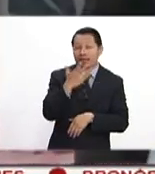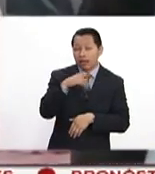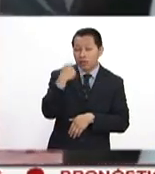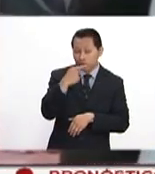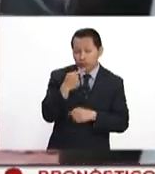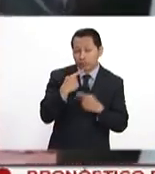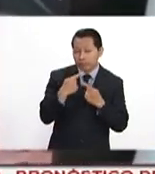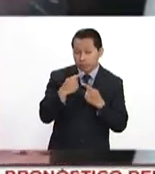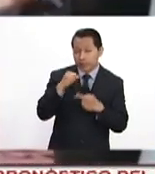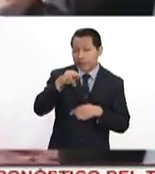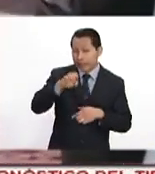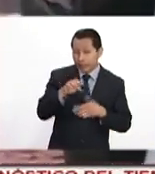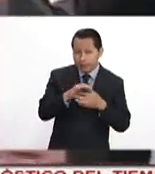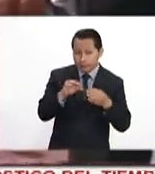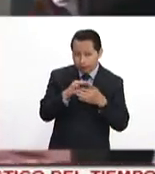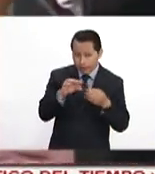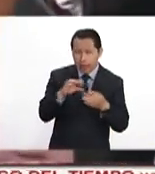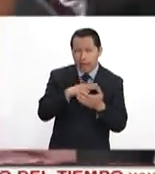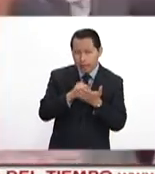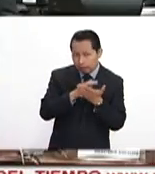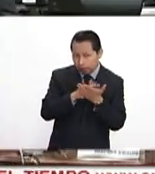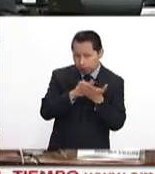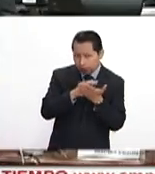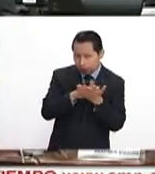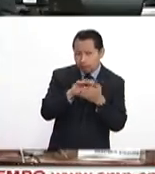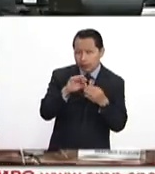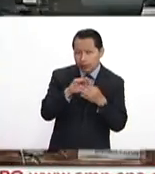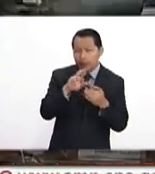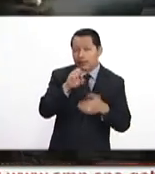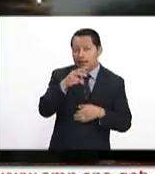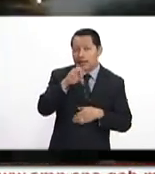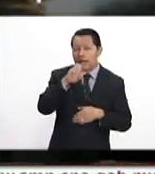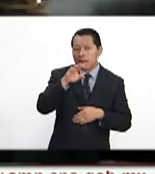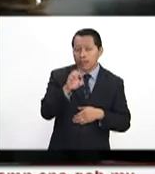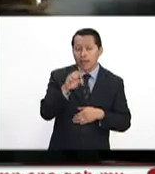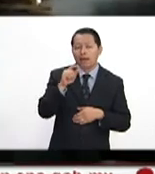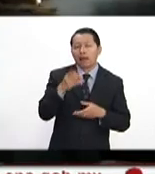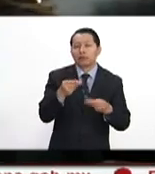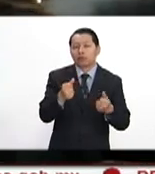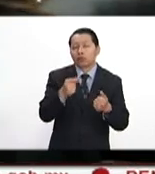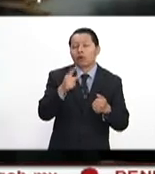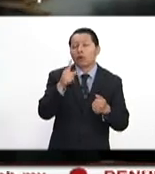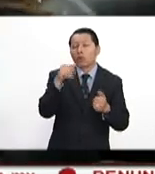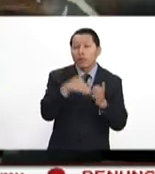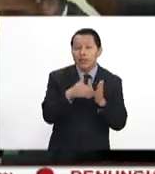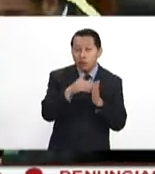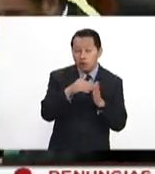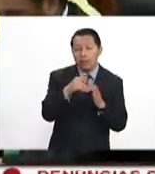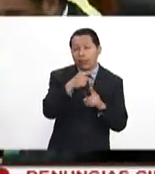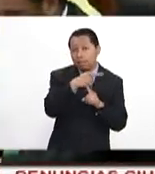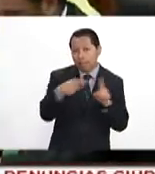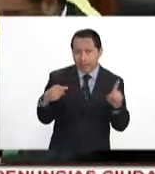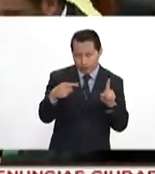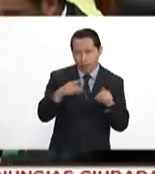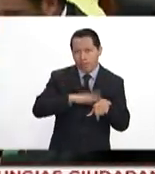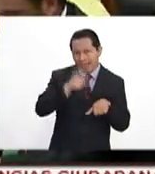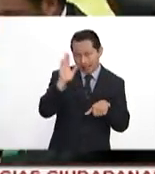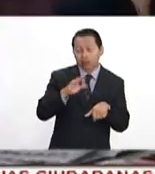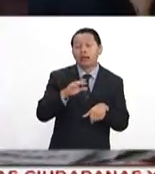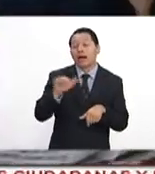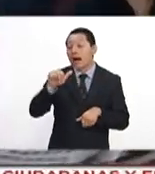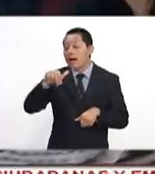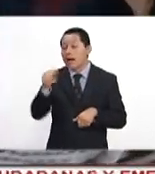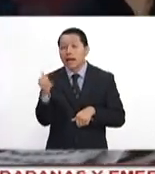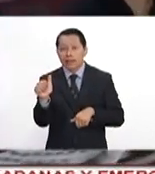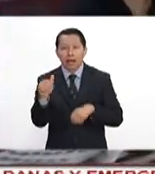General del INE reveló que, de acuerdo con cifras preliminares, Riquelme Solís gastó más de $1,5 millones de lo permitido, mientras que Anaya